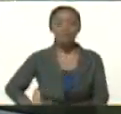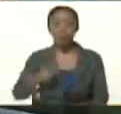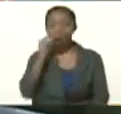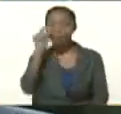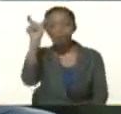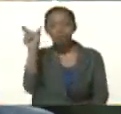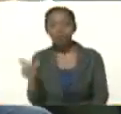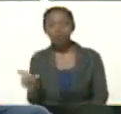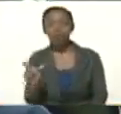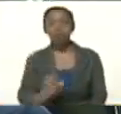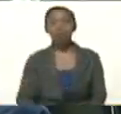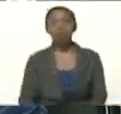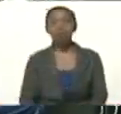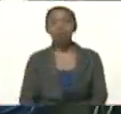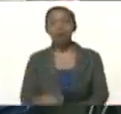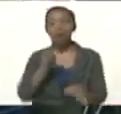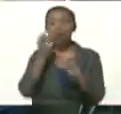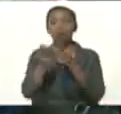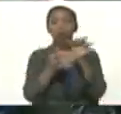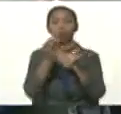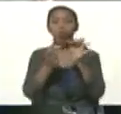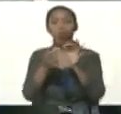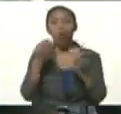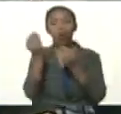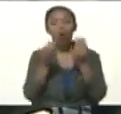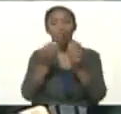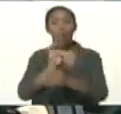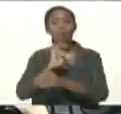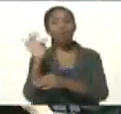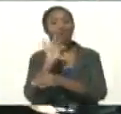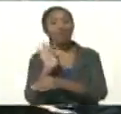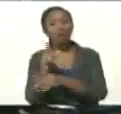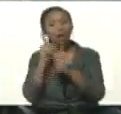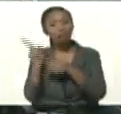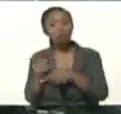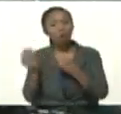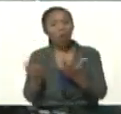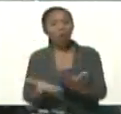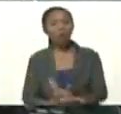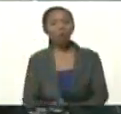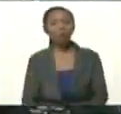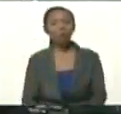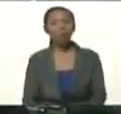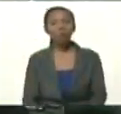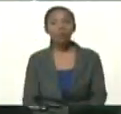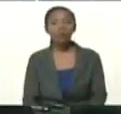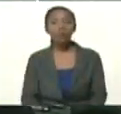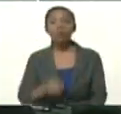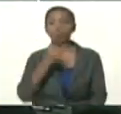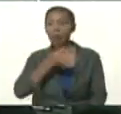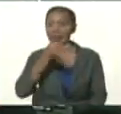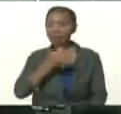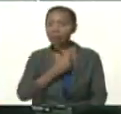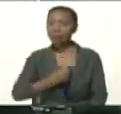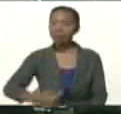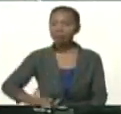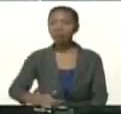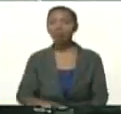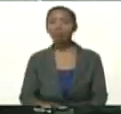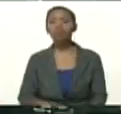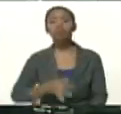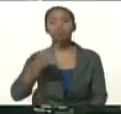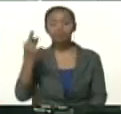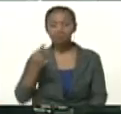favor. Vamos a explicárselo a la gente, ¿cómo funcionará eso? Buenas tardes, presidente. Bueno, efectivamente, cumpliendo